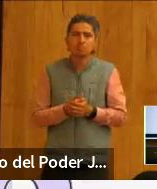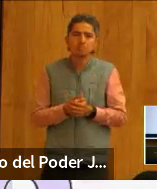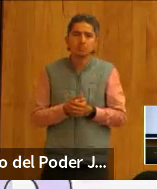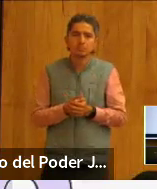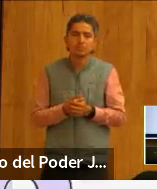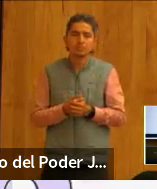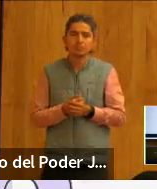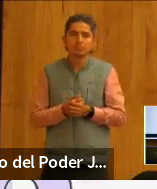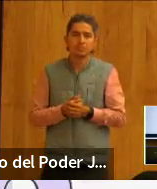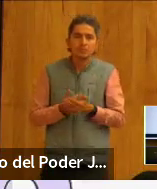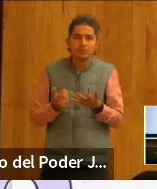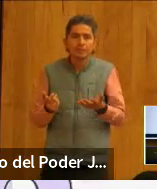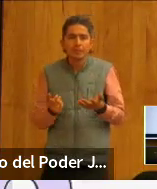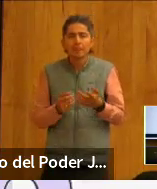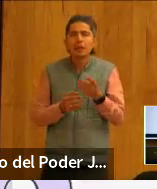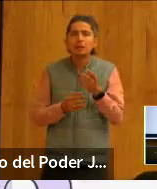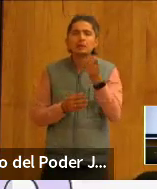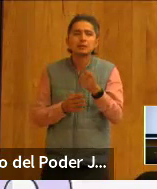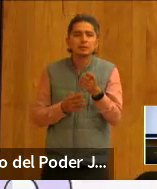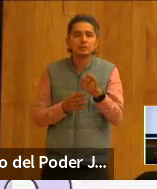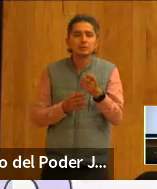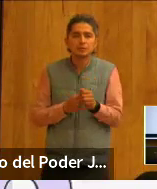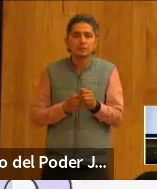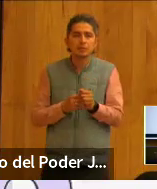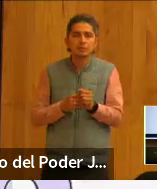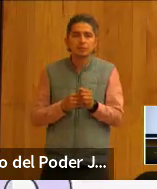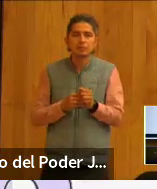donde se está tratando